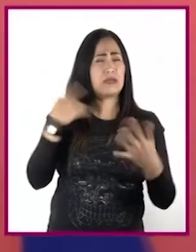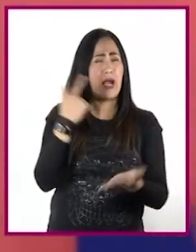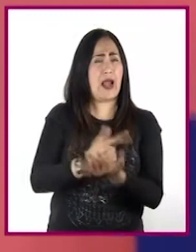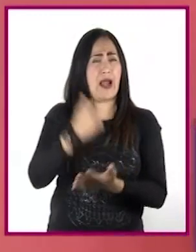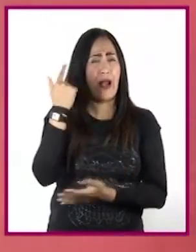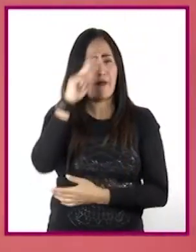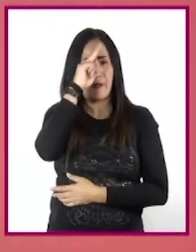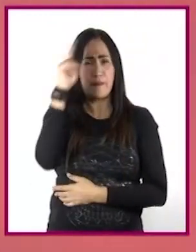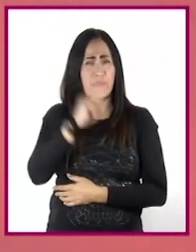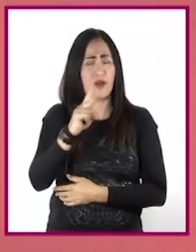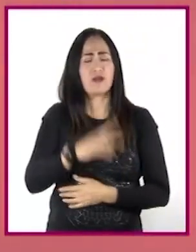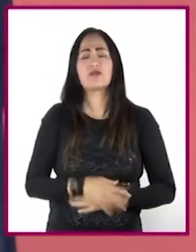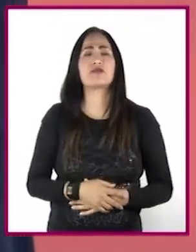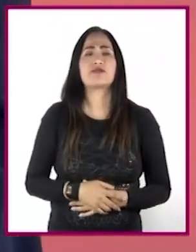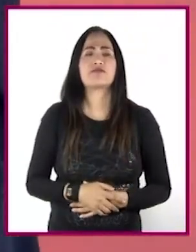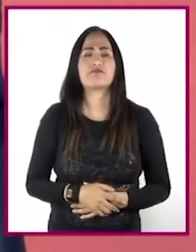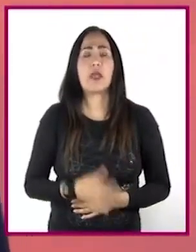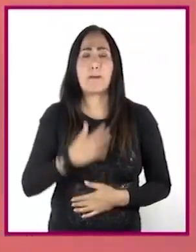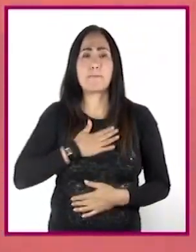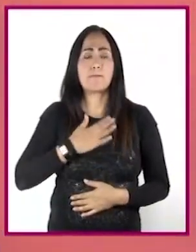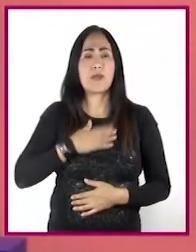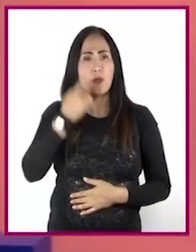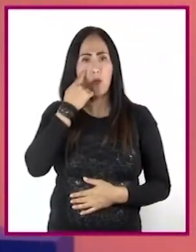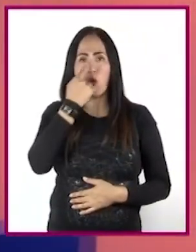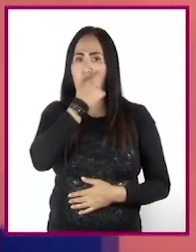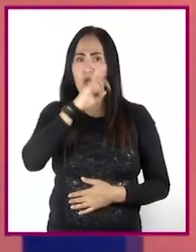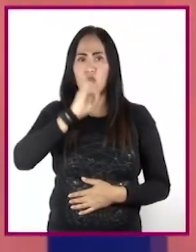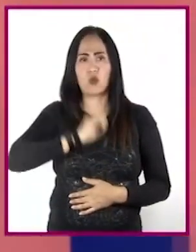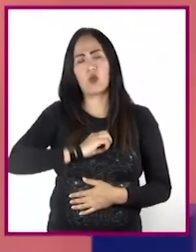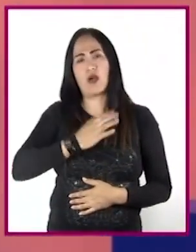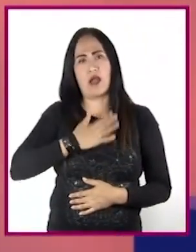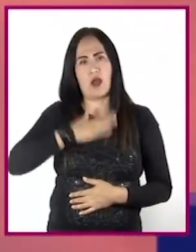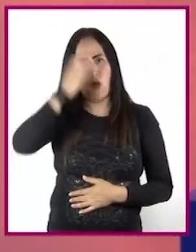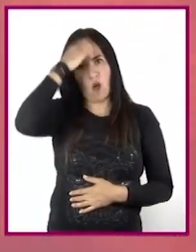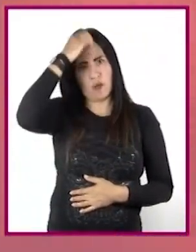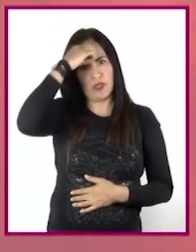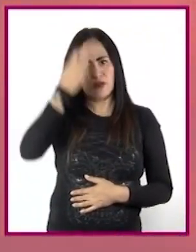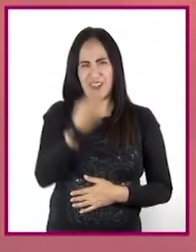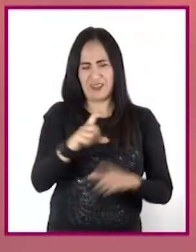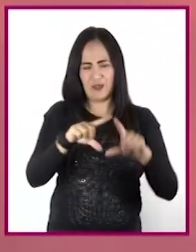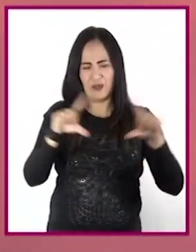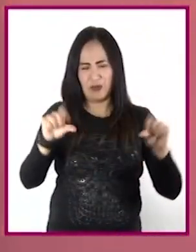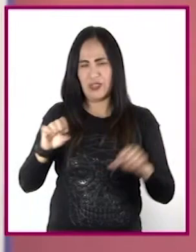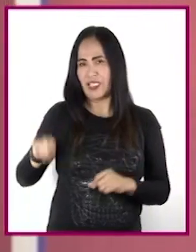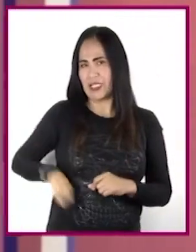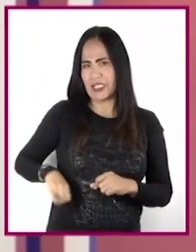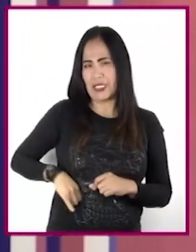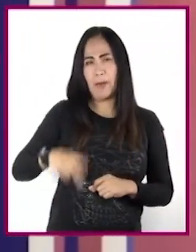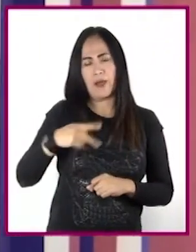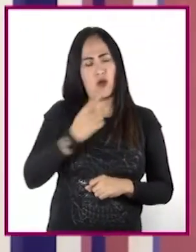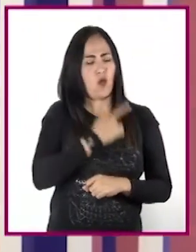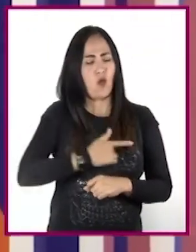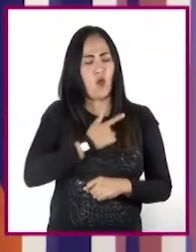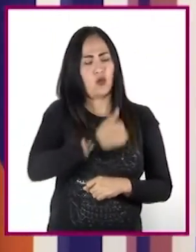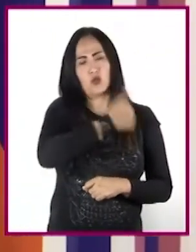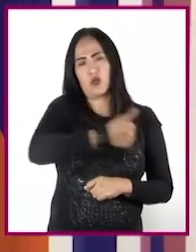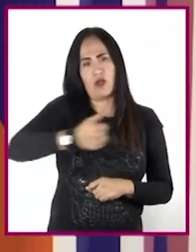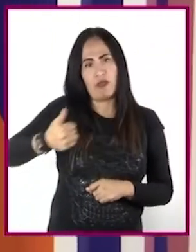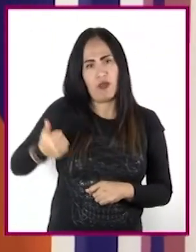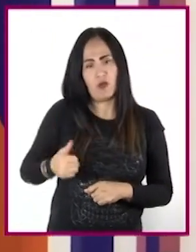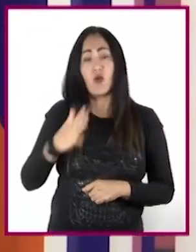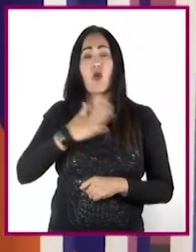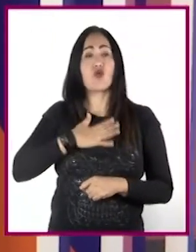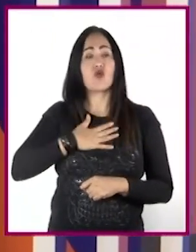mi punto de vista, se trata de un texto muy interesante, aunque claro, en gustos se rompen géneros.